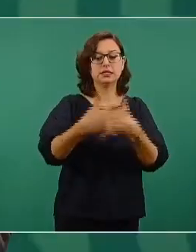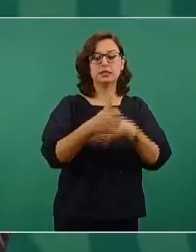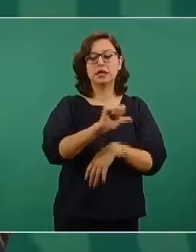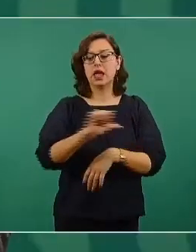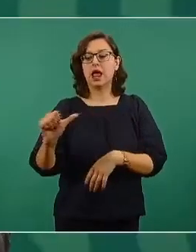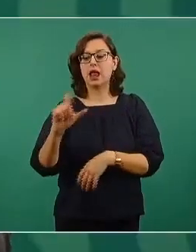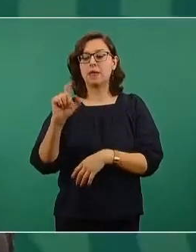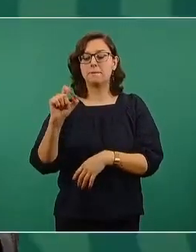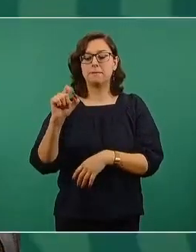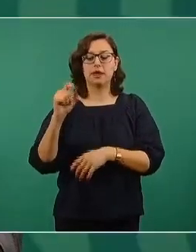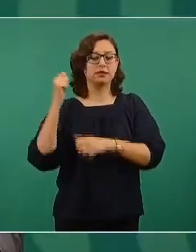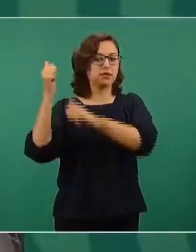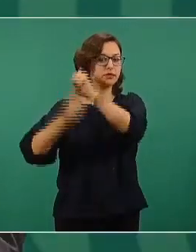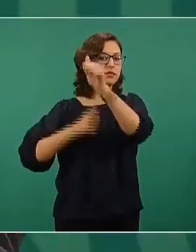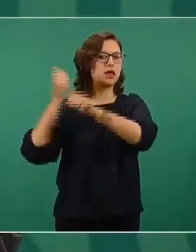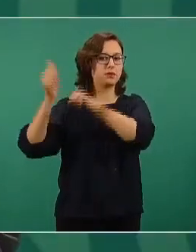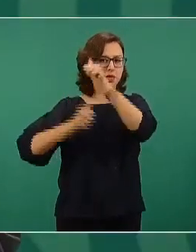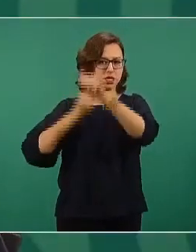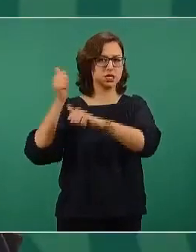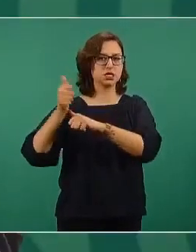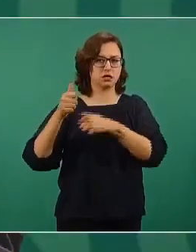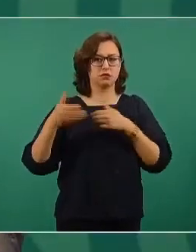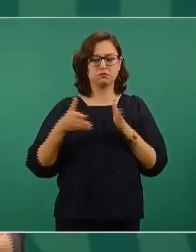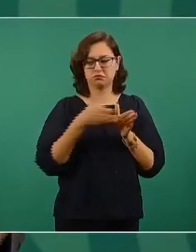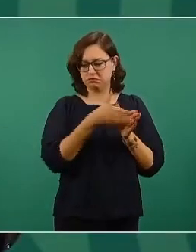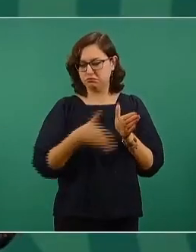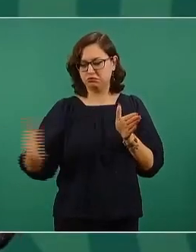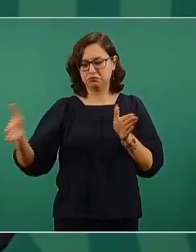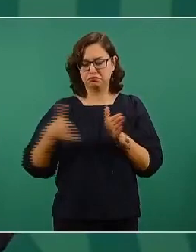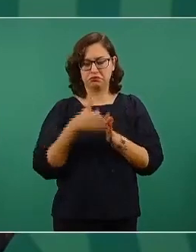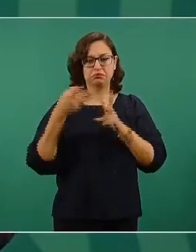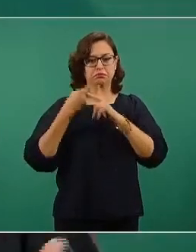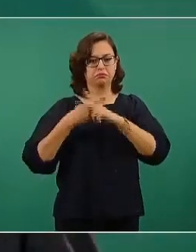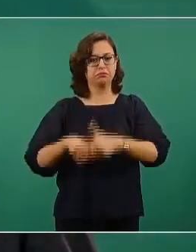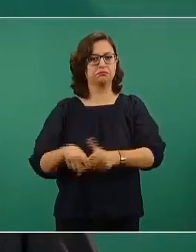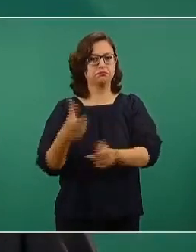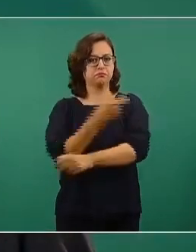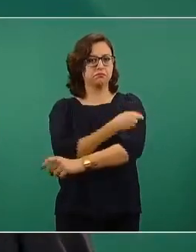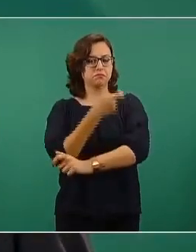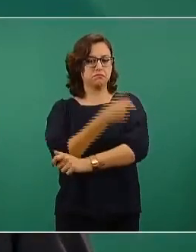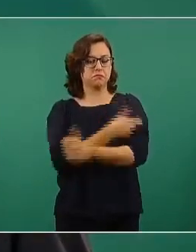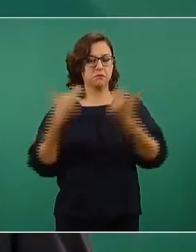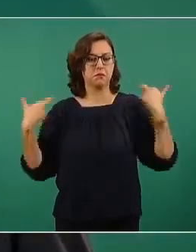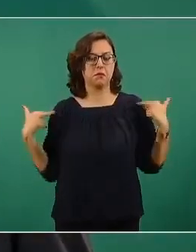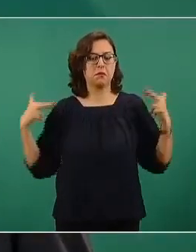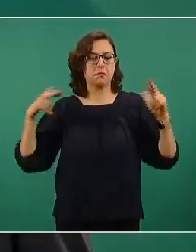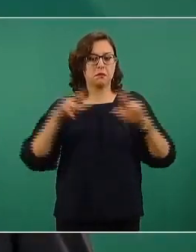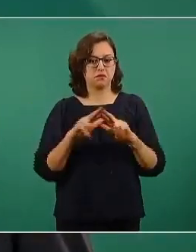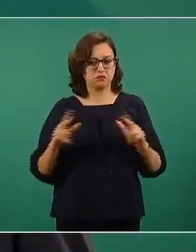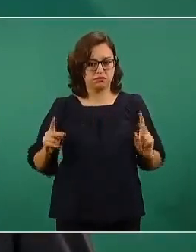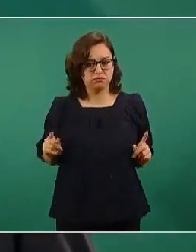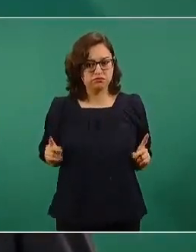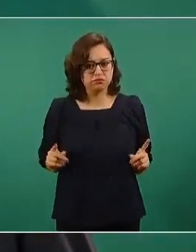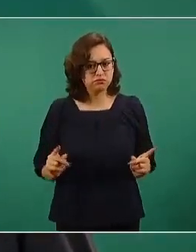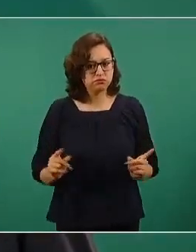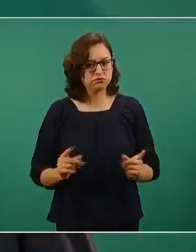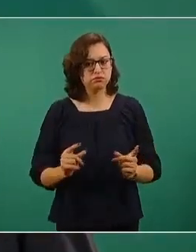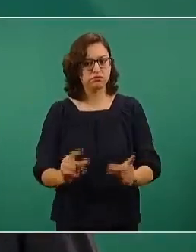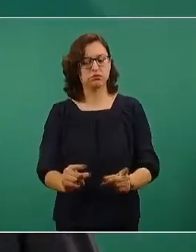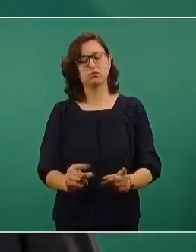porque consideramos también que vamos a terminar de vacunar